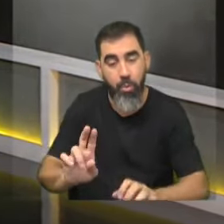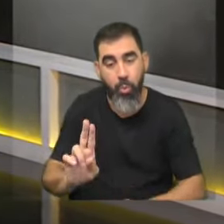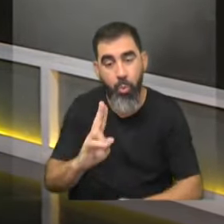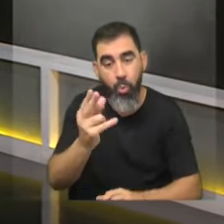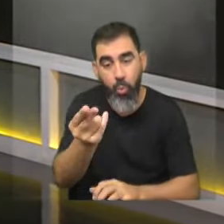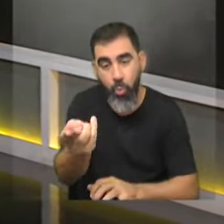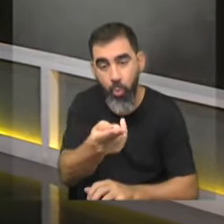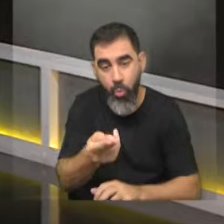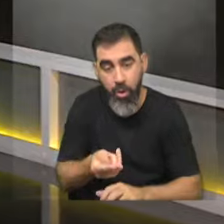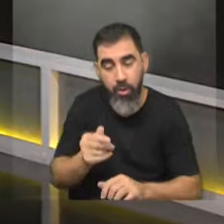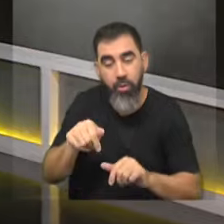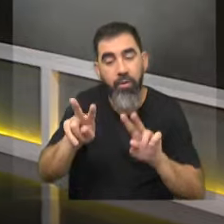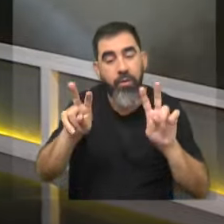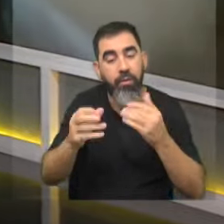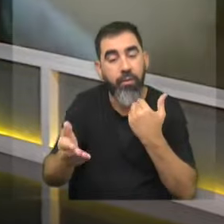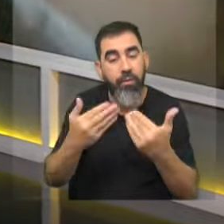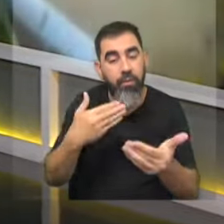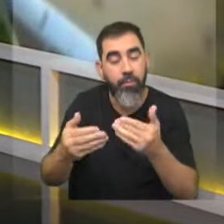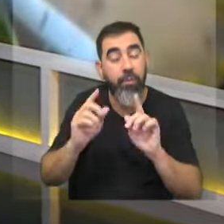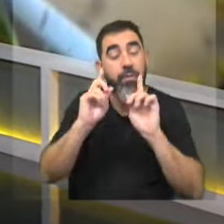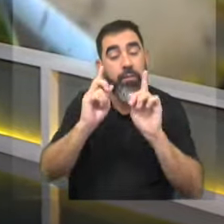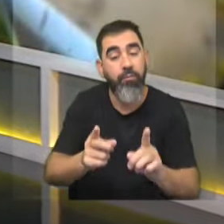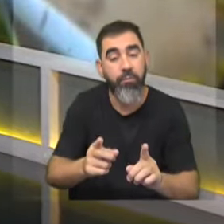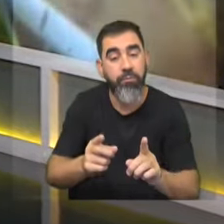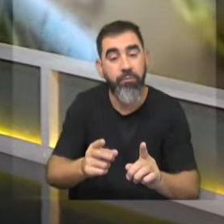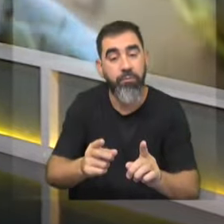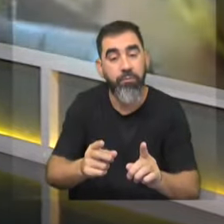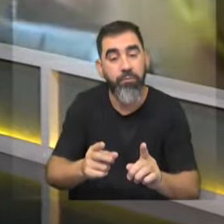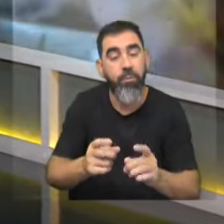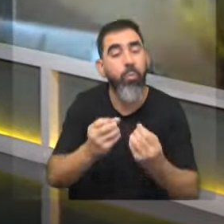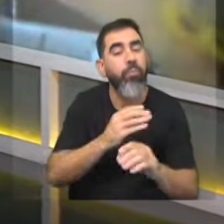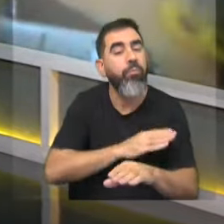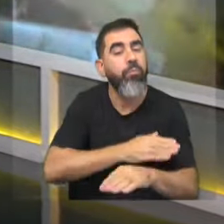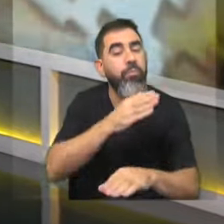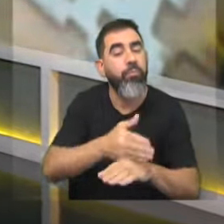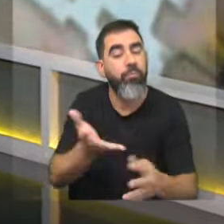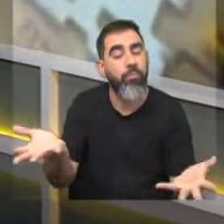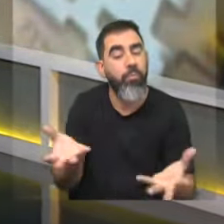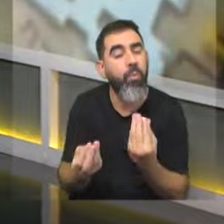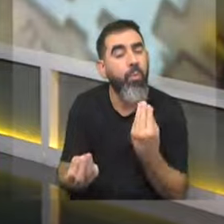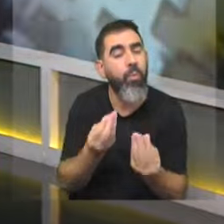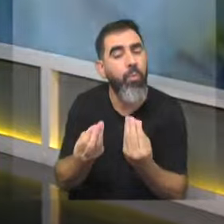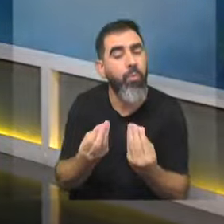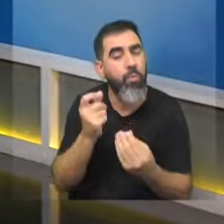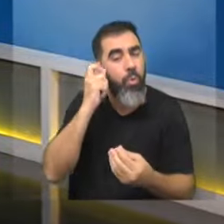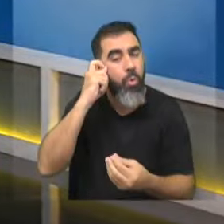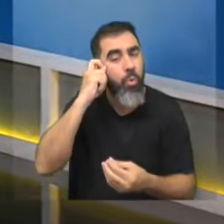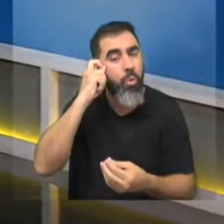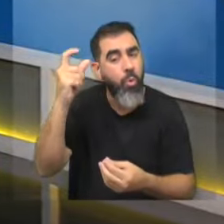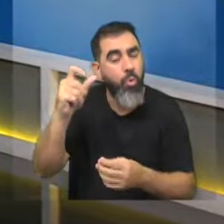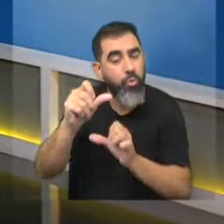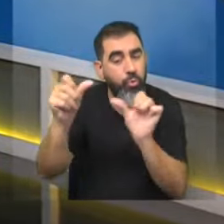país. Hoy vamos a hablar de eso, pero lo vamos a traer también en cuanto a las consecuencias en el presente de cómo el conocimiento que se